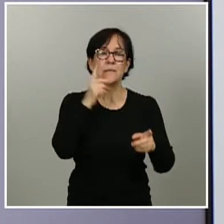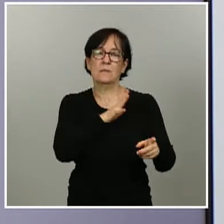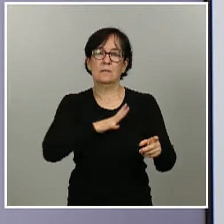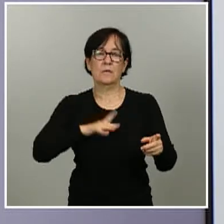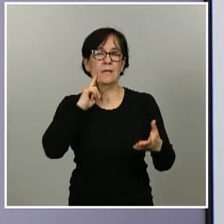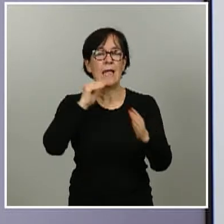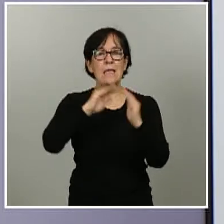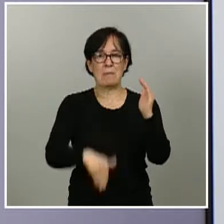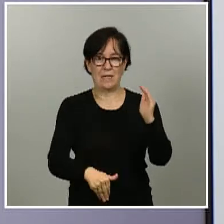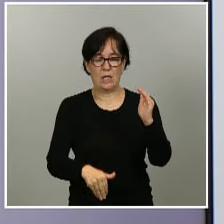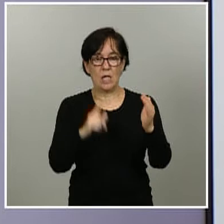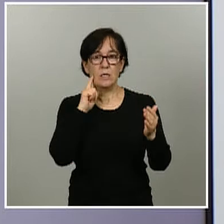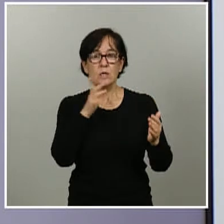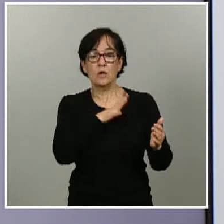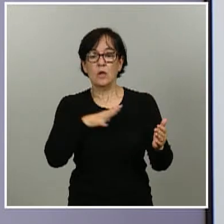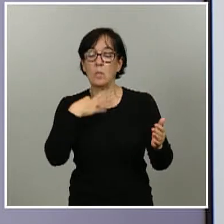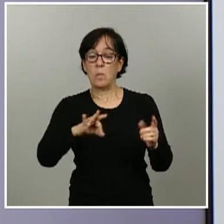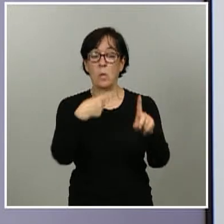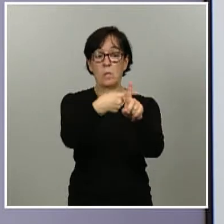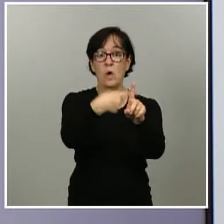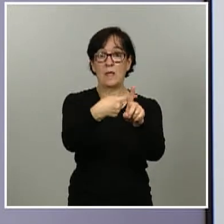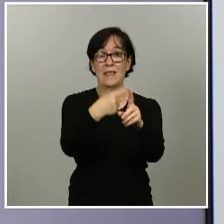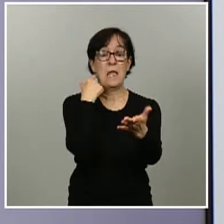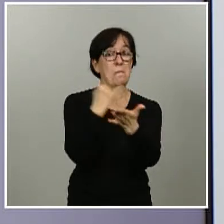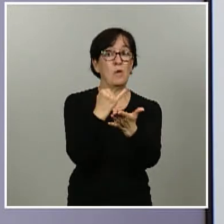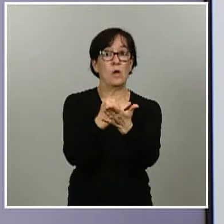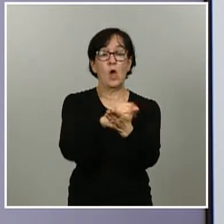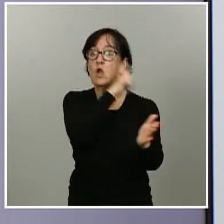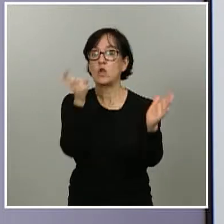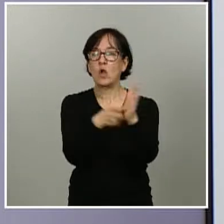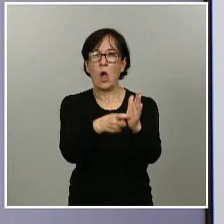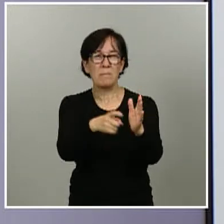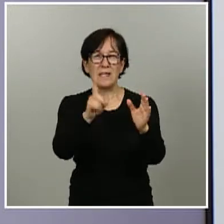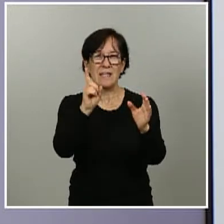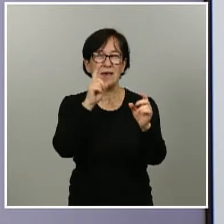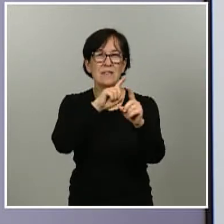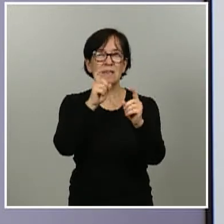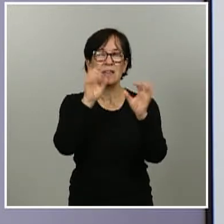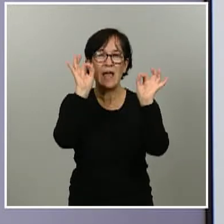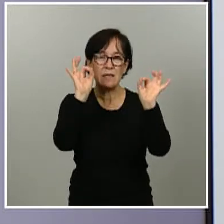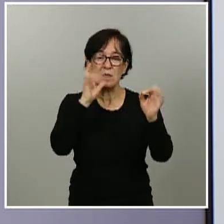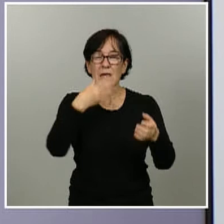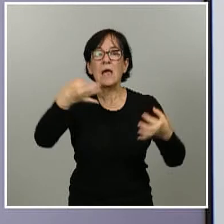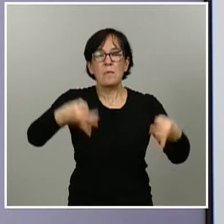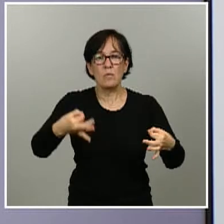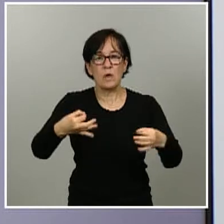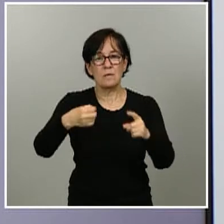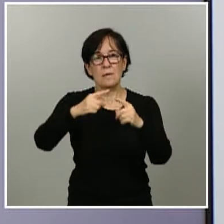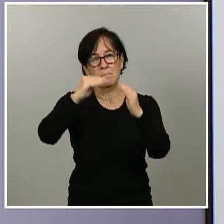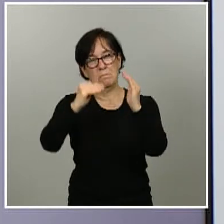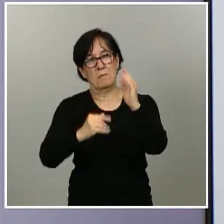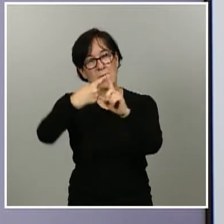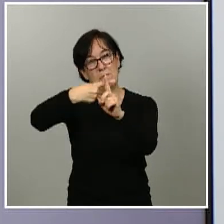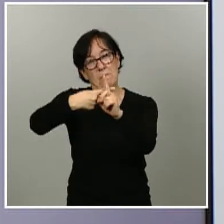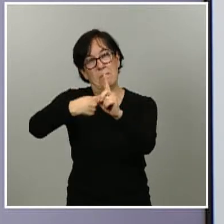implica que la probabilidad de que un positivo con una prueba que no es 100% específica sea realmente positivo baja a medida que la incidencia de la